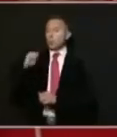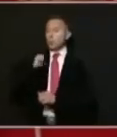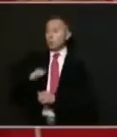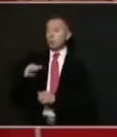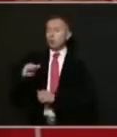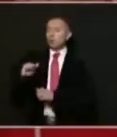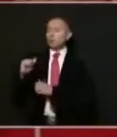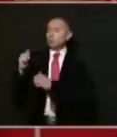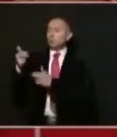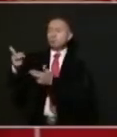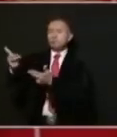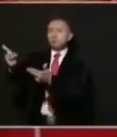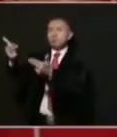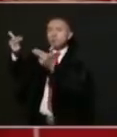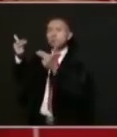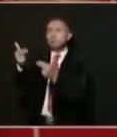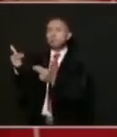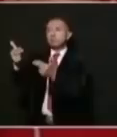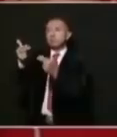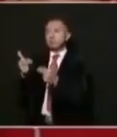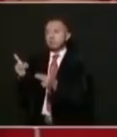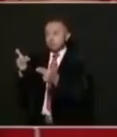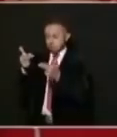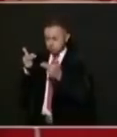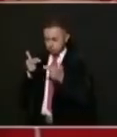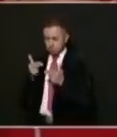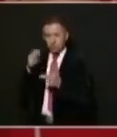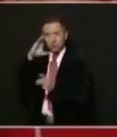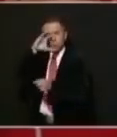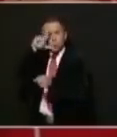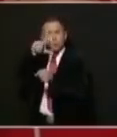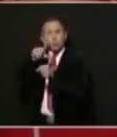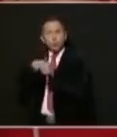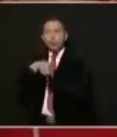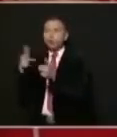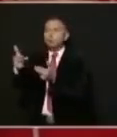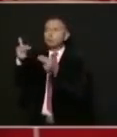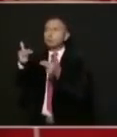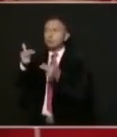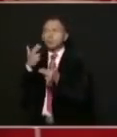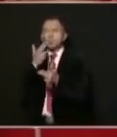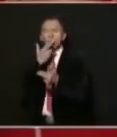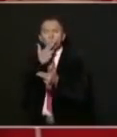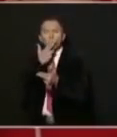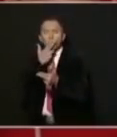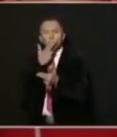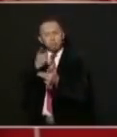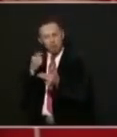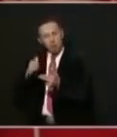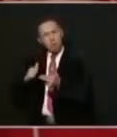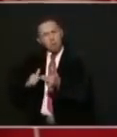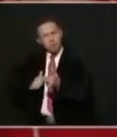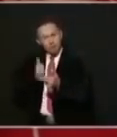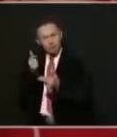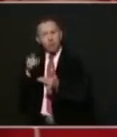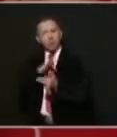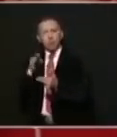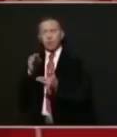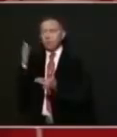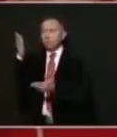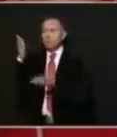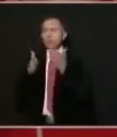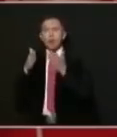herencia cultural para fomentar el turismo y que haya empleos en